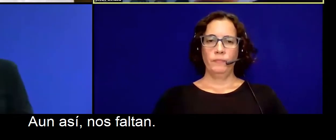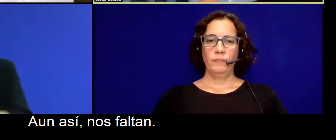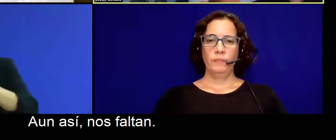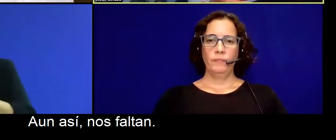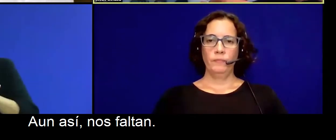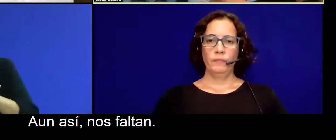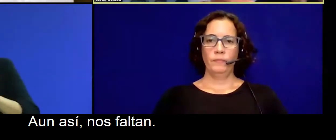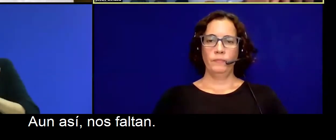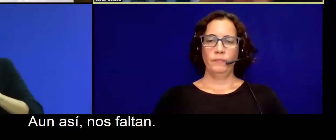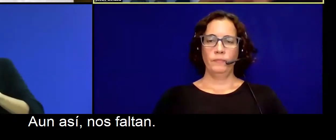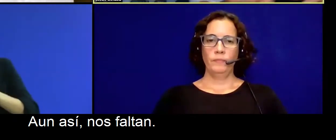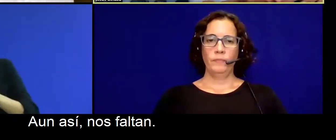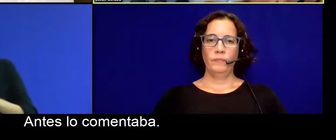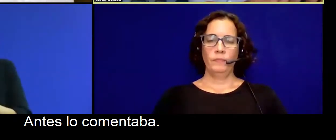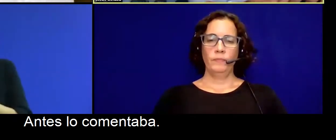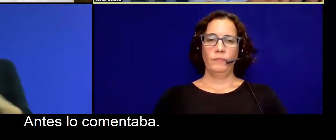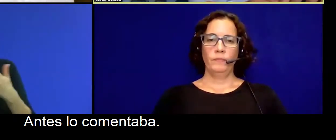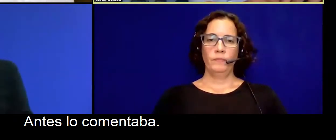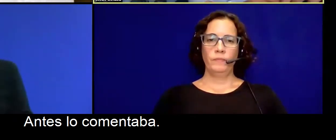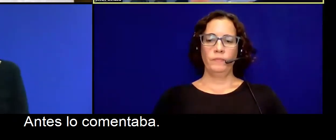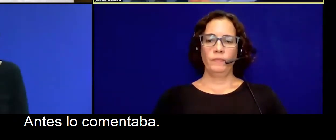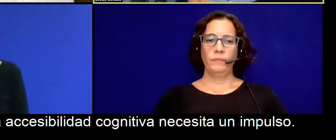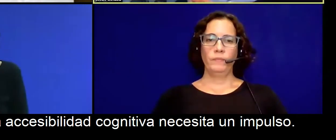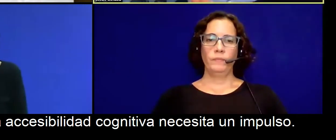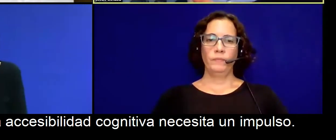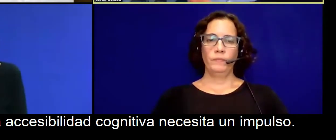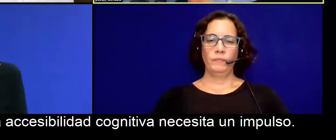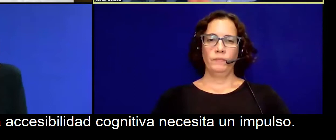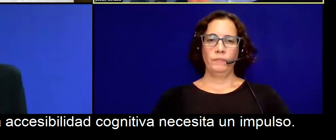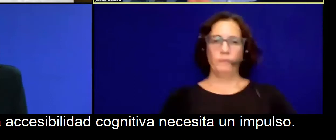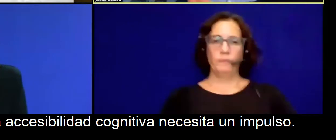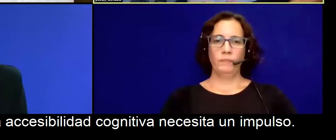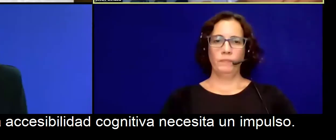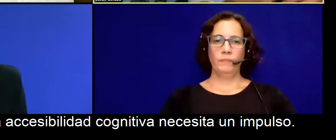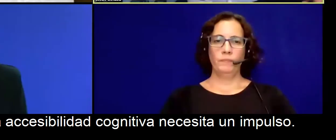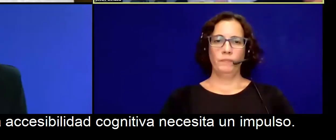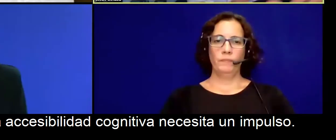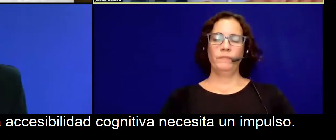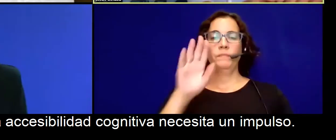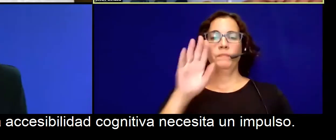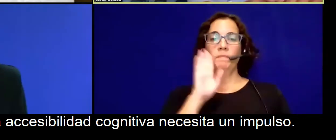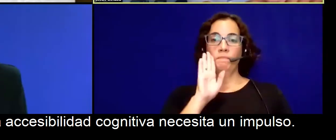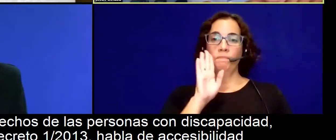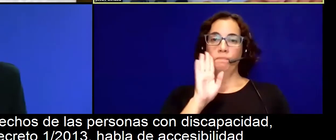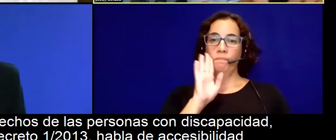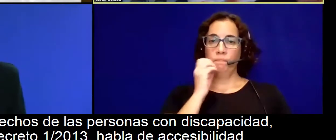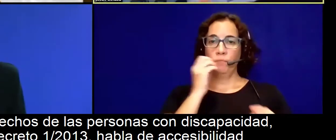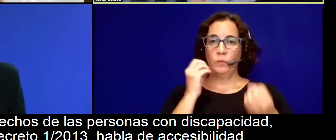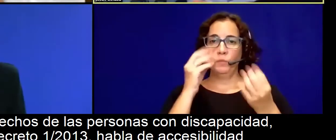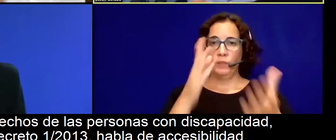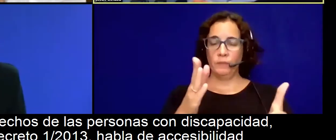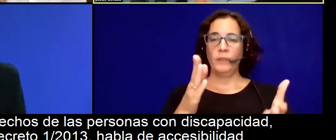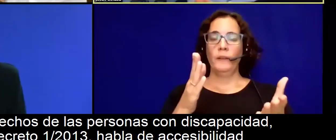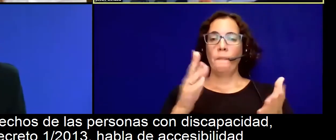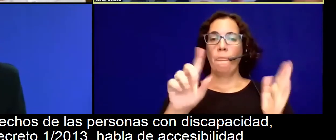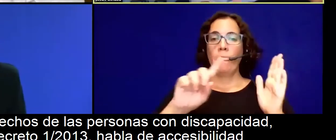Patronato. Aún así nos faltan, ¿eh? Antes lo comentaba, es verdad que la accesibilidad cognitiva necesita un impulso, es evidente, ¿no? La